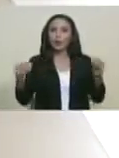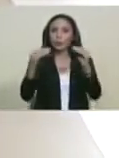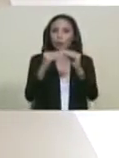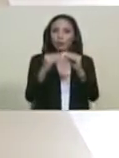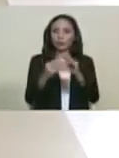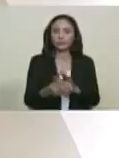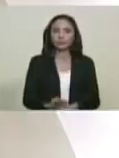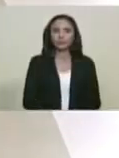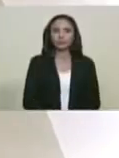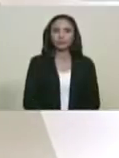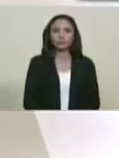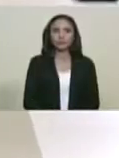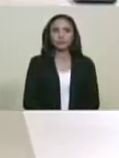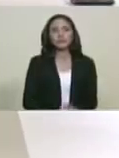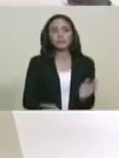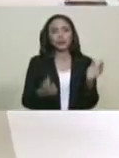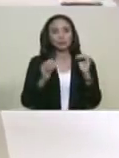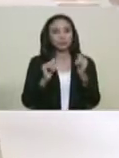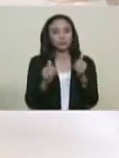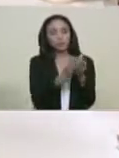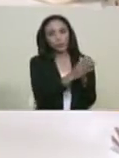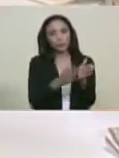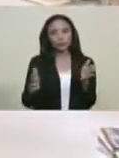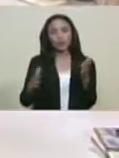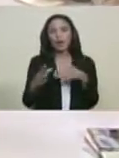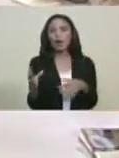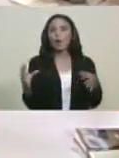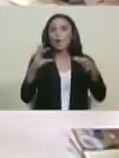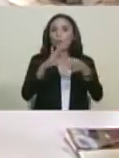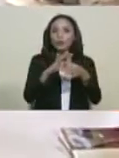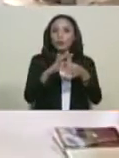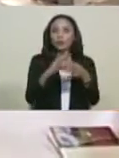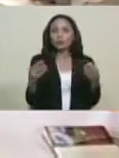a partir de su anclaje al petró